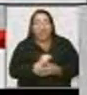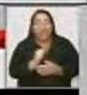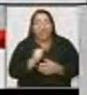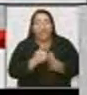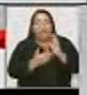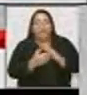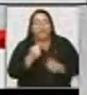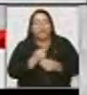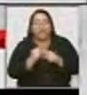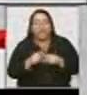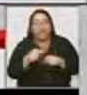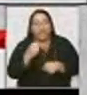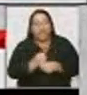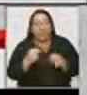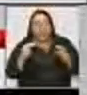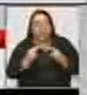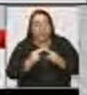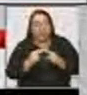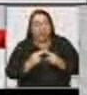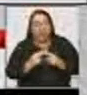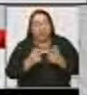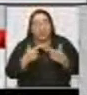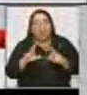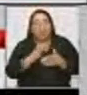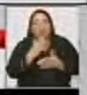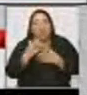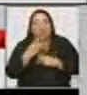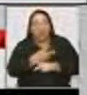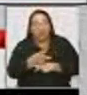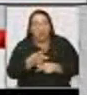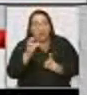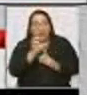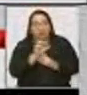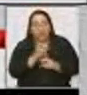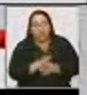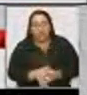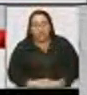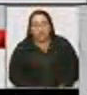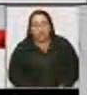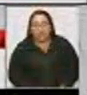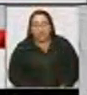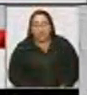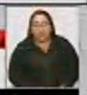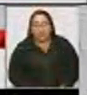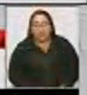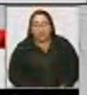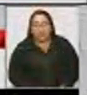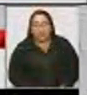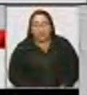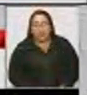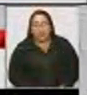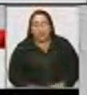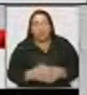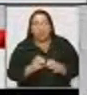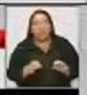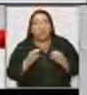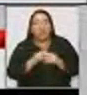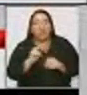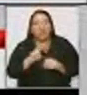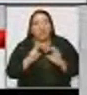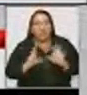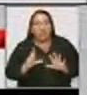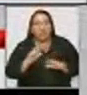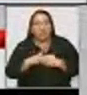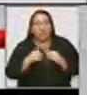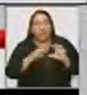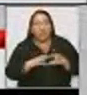garantizar que los espacios de trabajo se encuentren libres de violencia y de acoso. En tal sentido, es de resaltar que